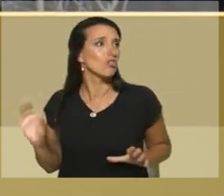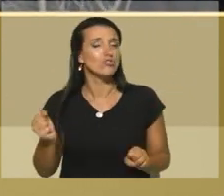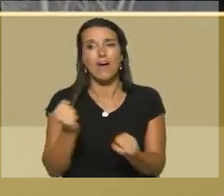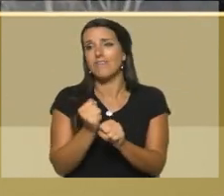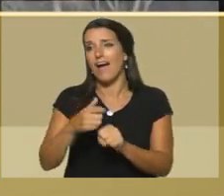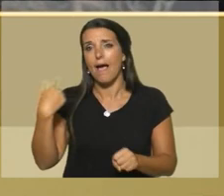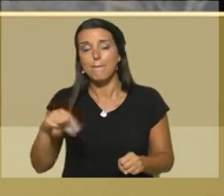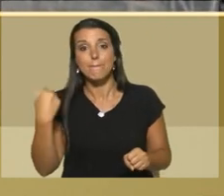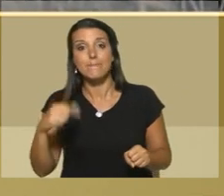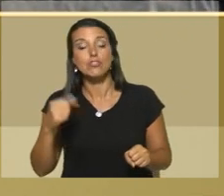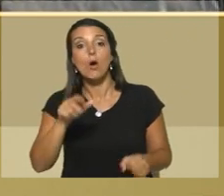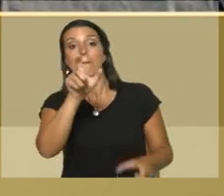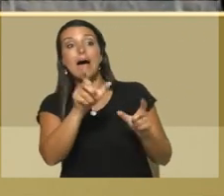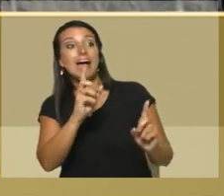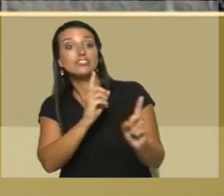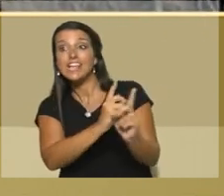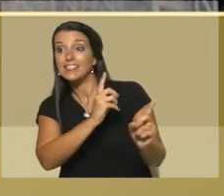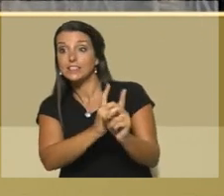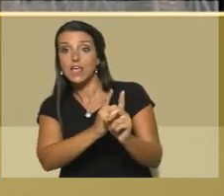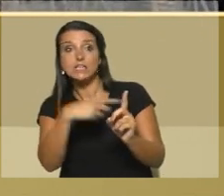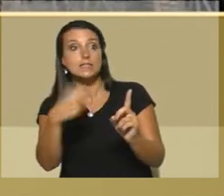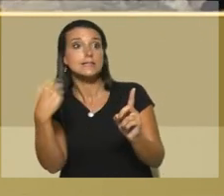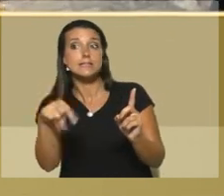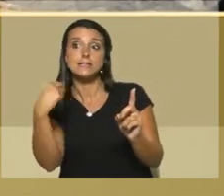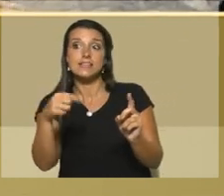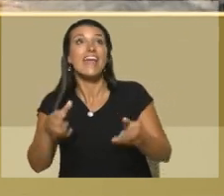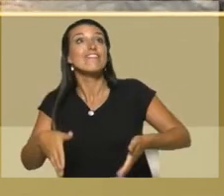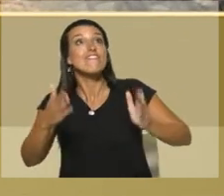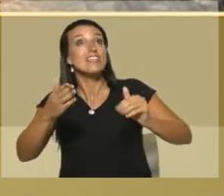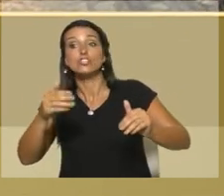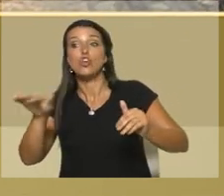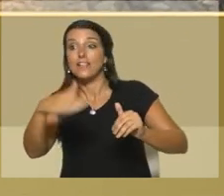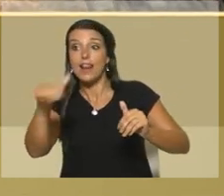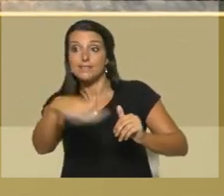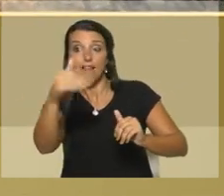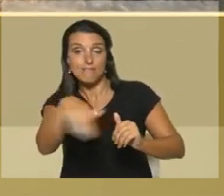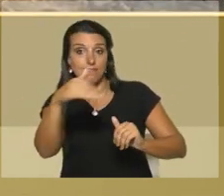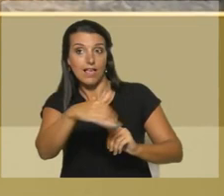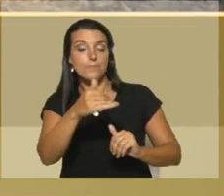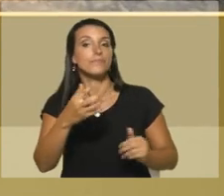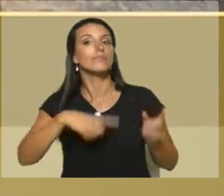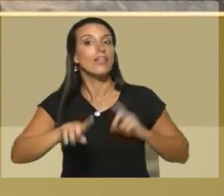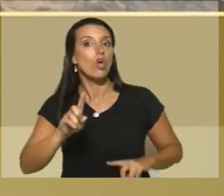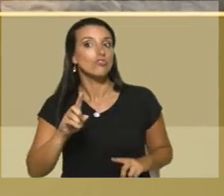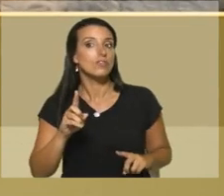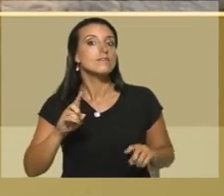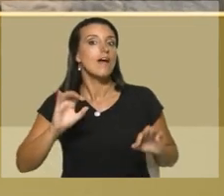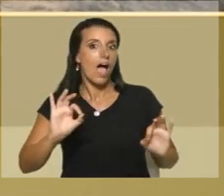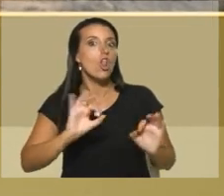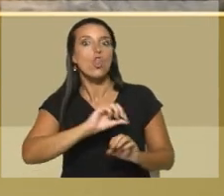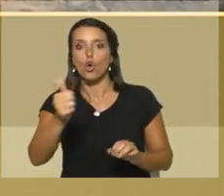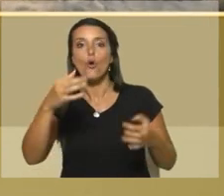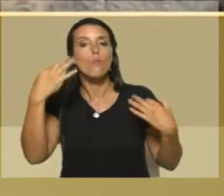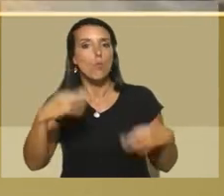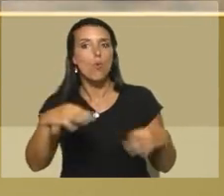los pacientes fueron rápidamente evacuados al aire libre con lo cual se logró